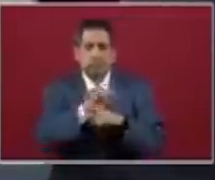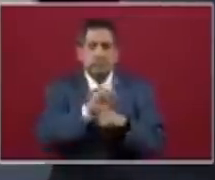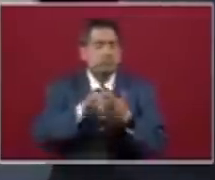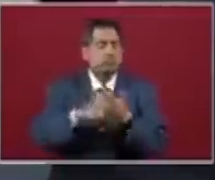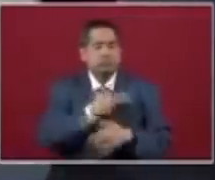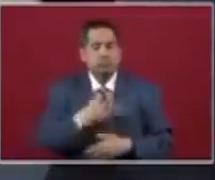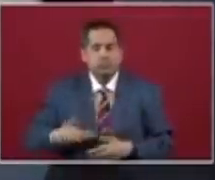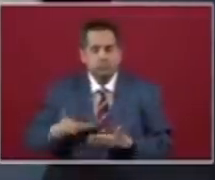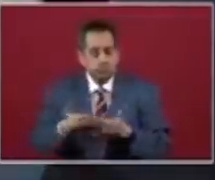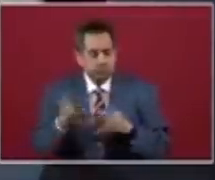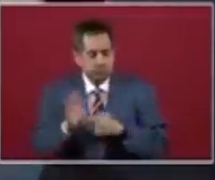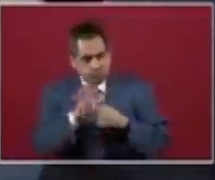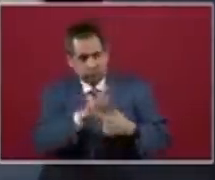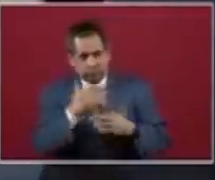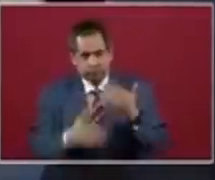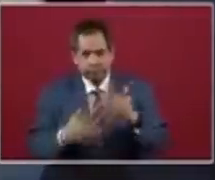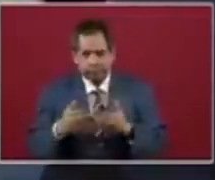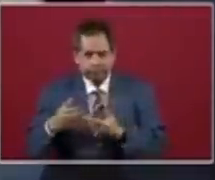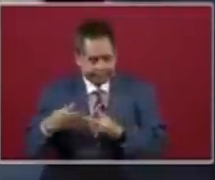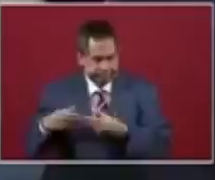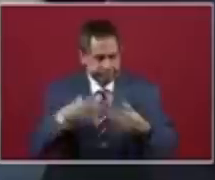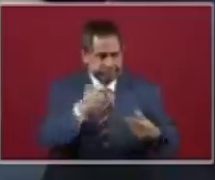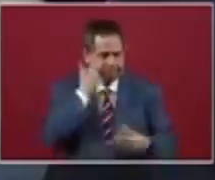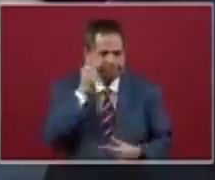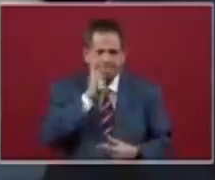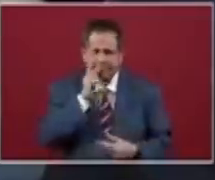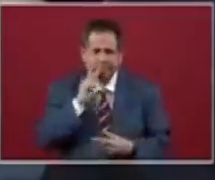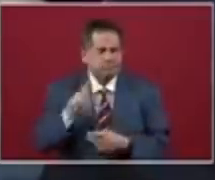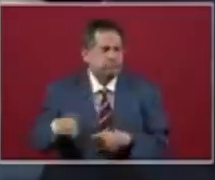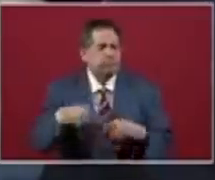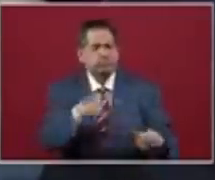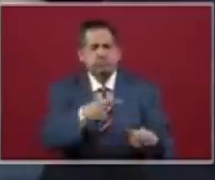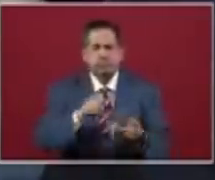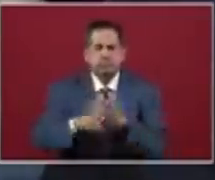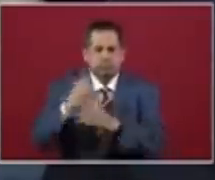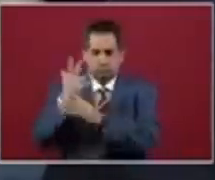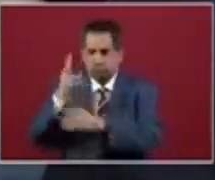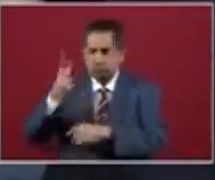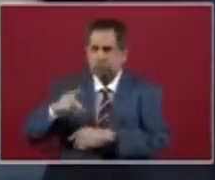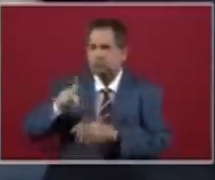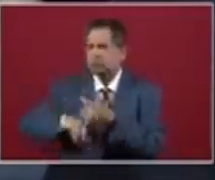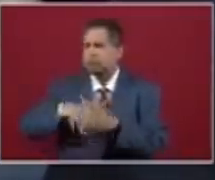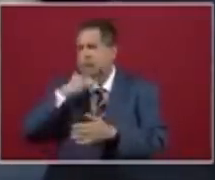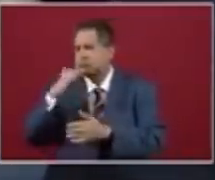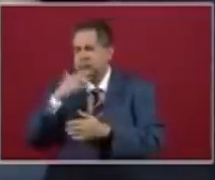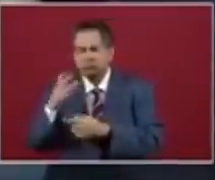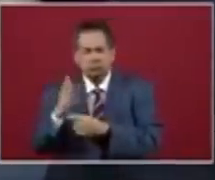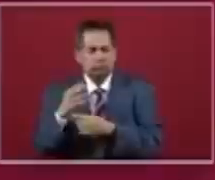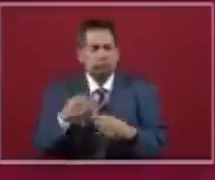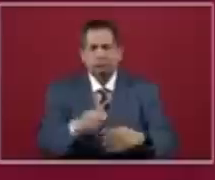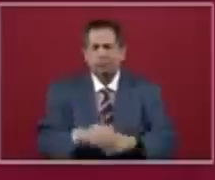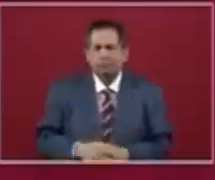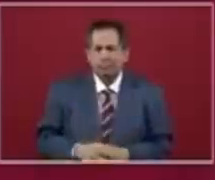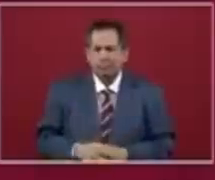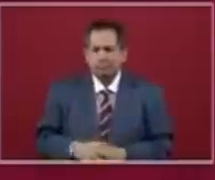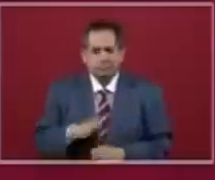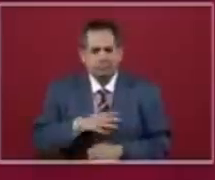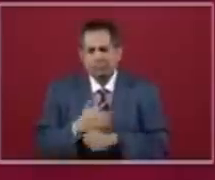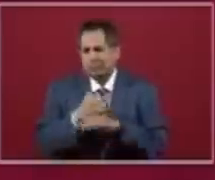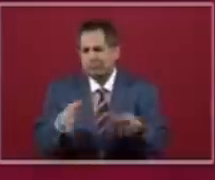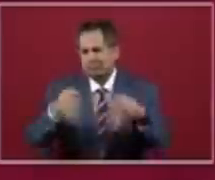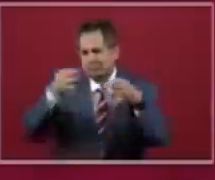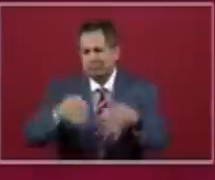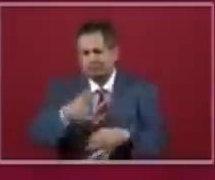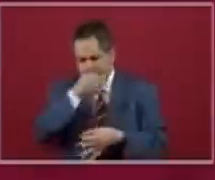presidencia, ahora le piden que entregue estas pruebas de sus dichos, de que hubo corrupción en el aeropuerto. Hay información